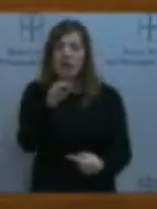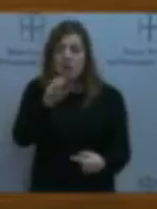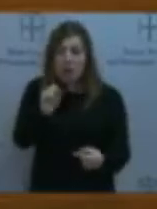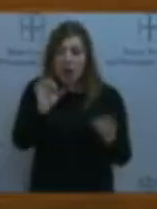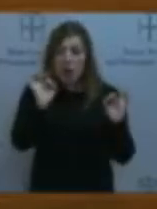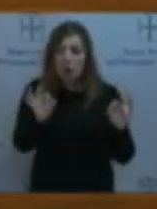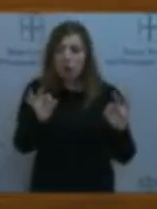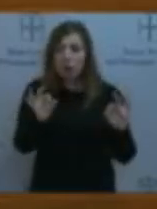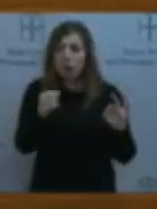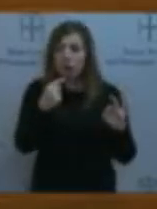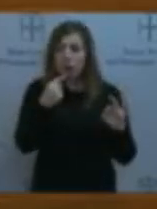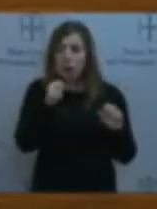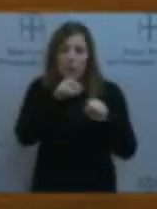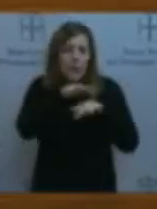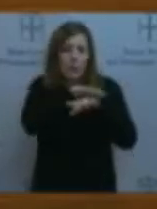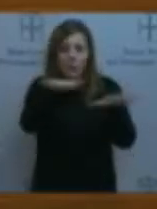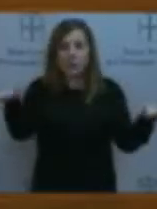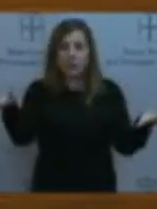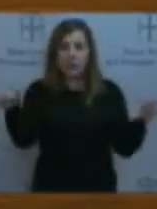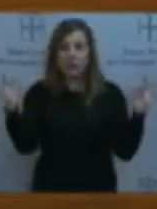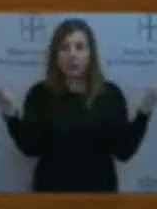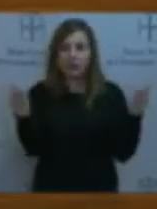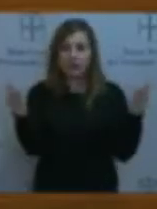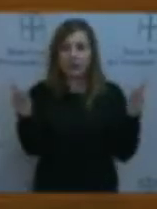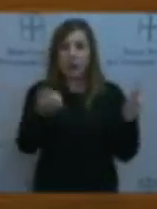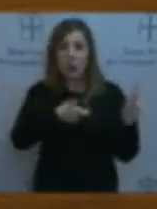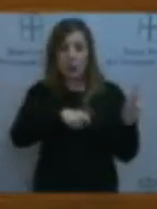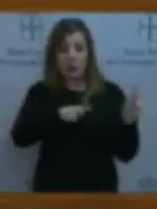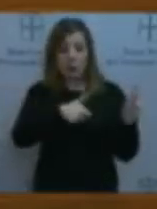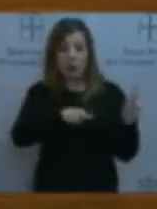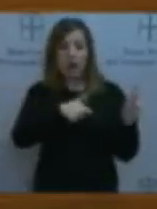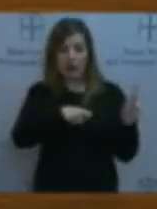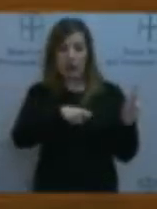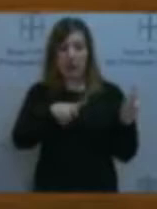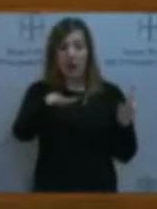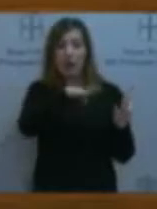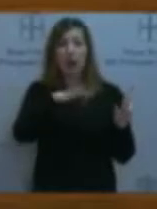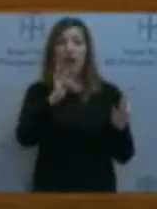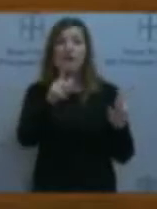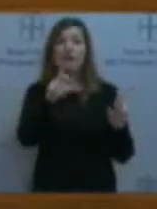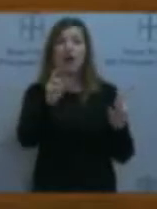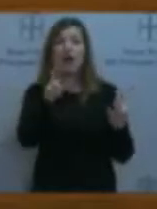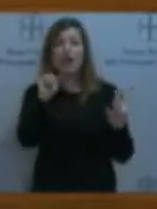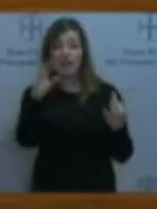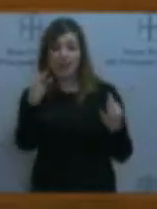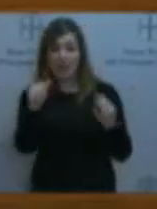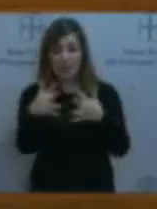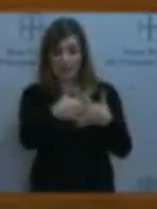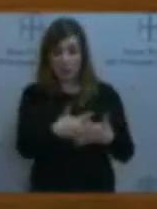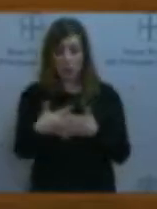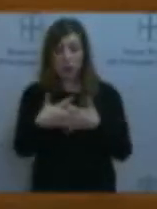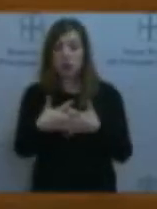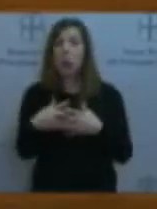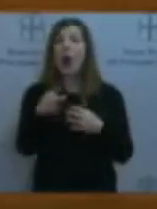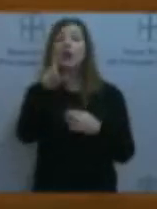hizo absolutamente viral. El sheriff de un condado de Florida publica un tuit en el que advierte a los ciudadanos que, por favor,